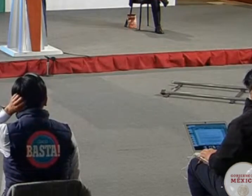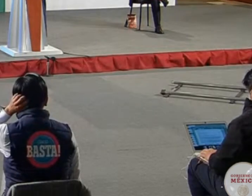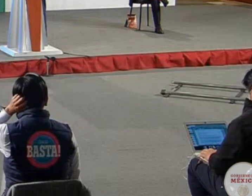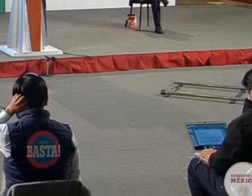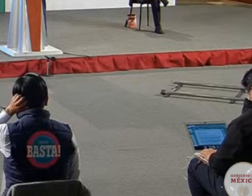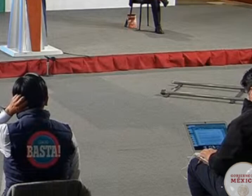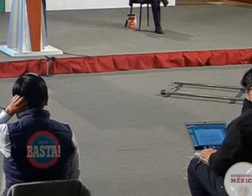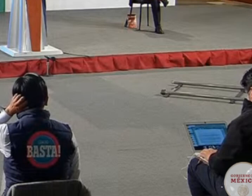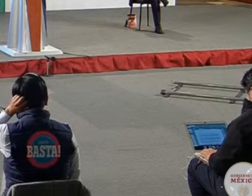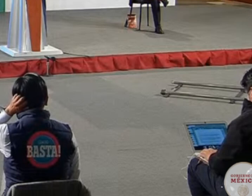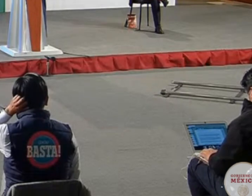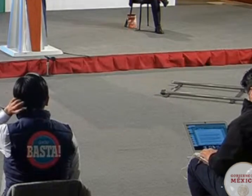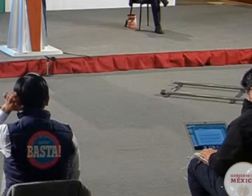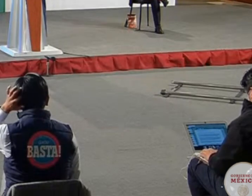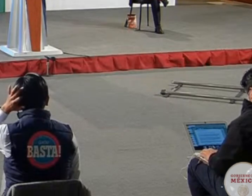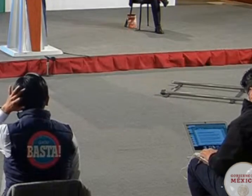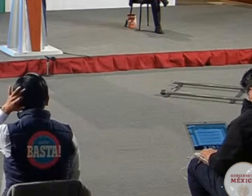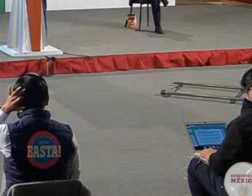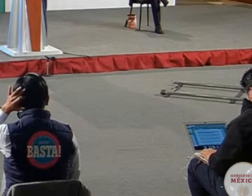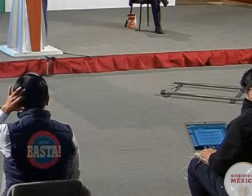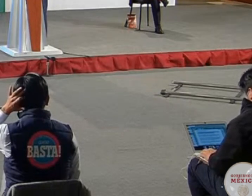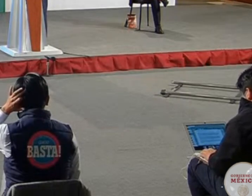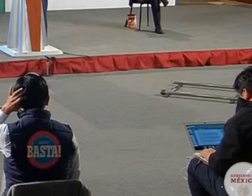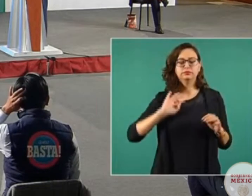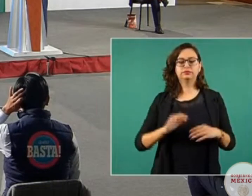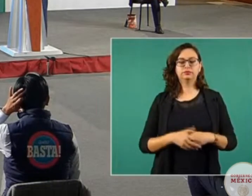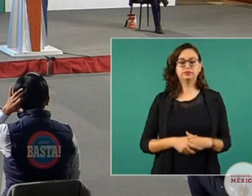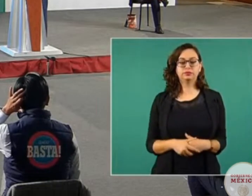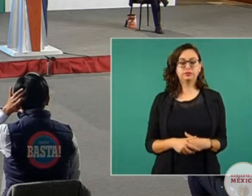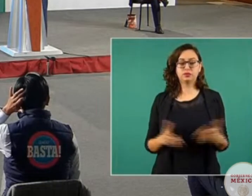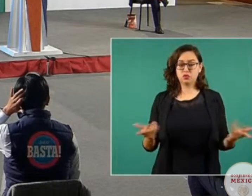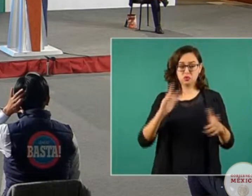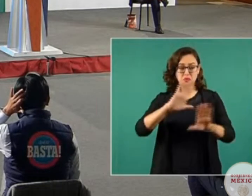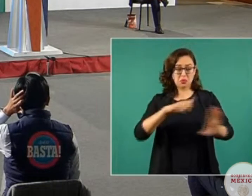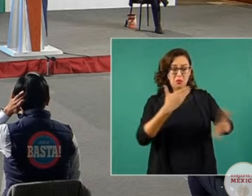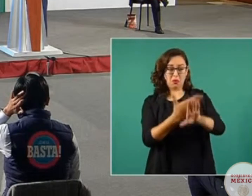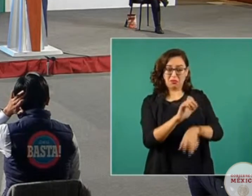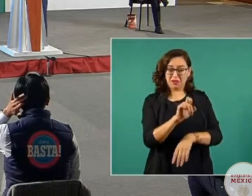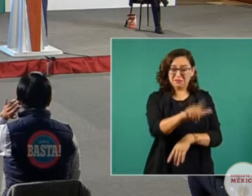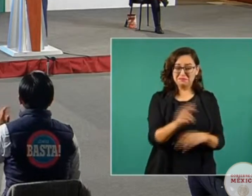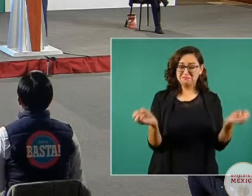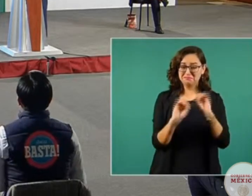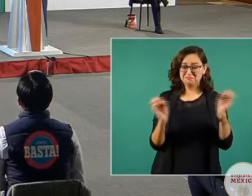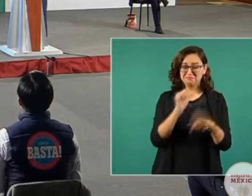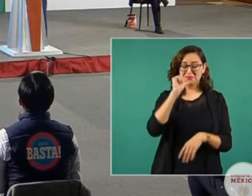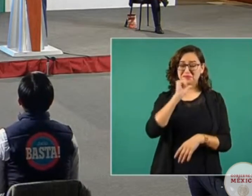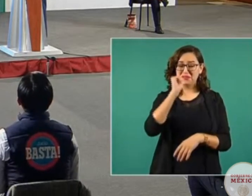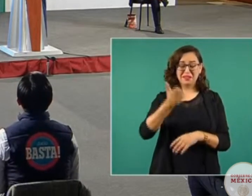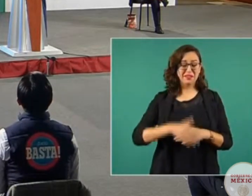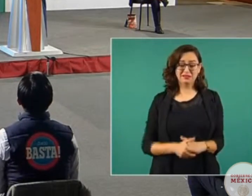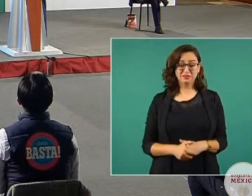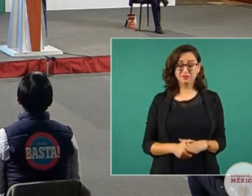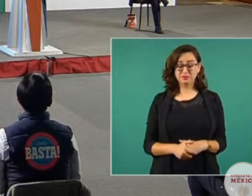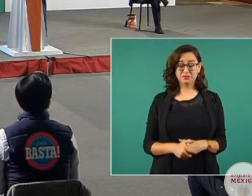no tengo nada que ver con la persecución que supone Ricardo Anaya. No tengo nada que ver.